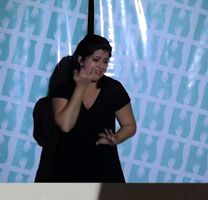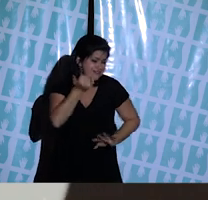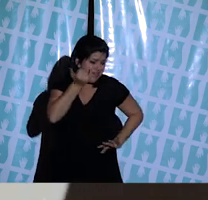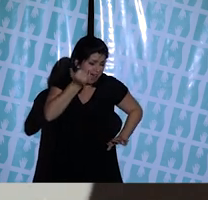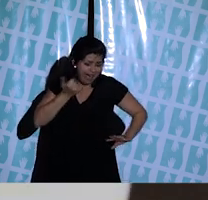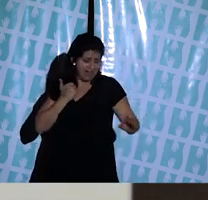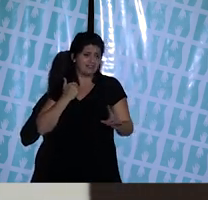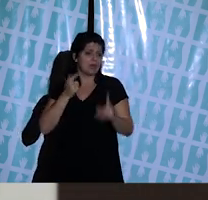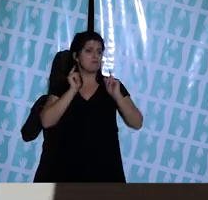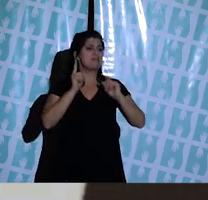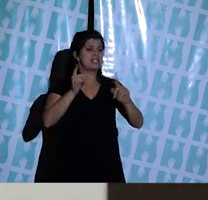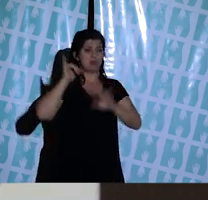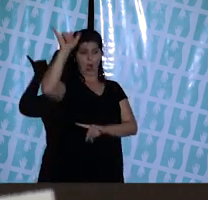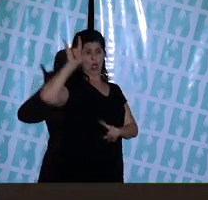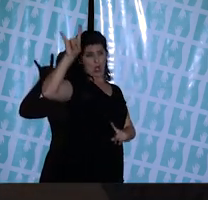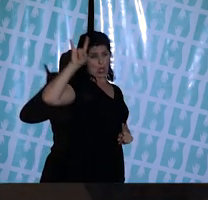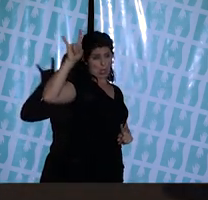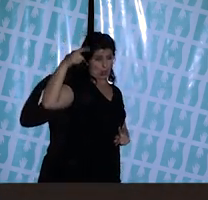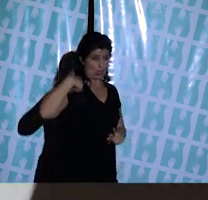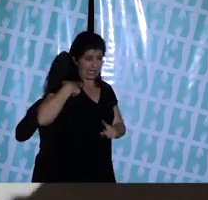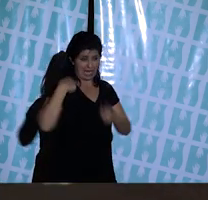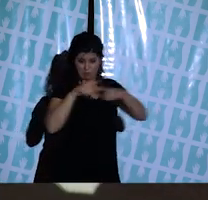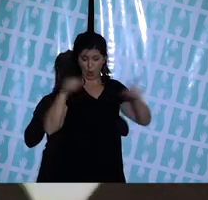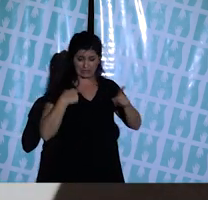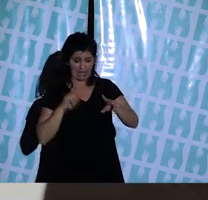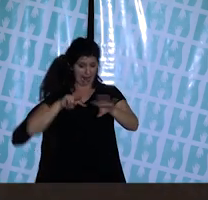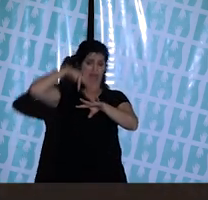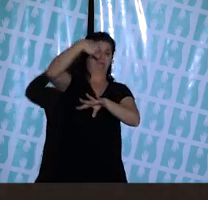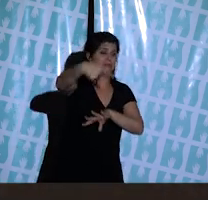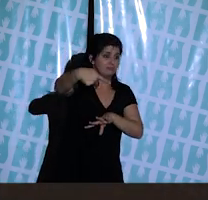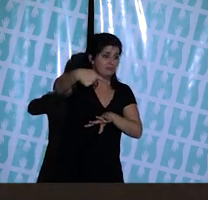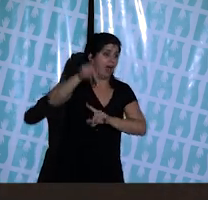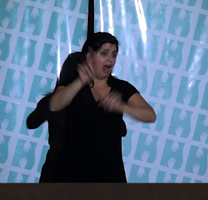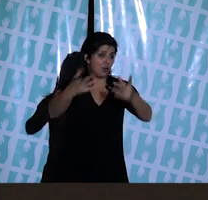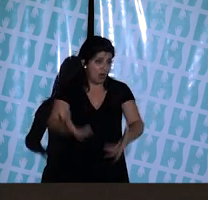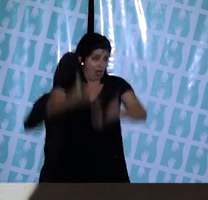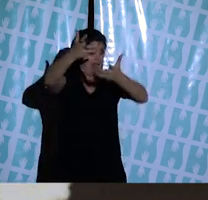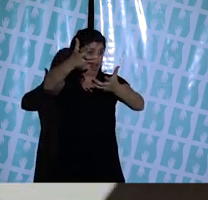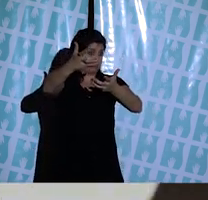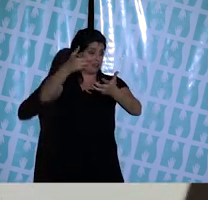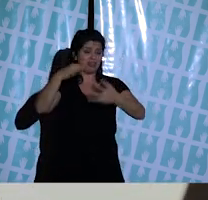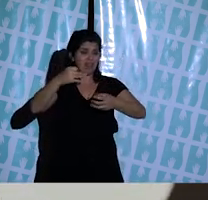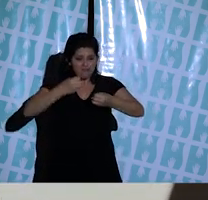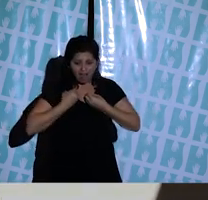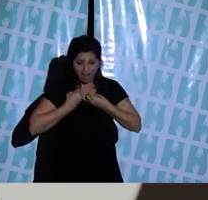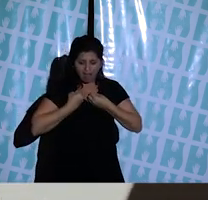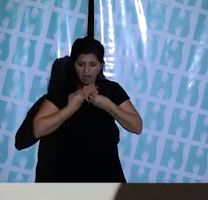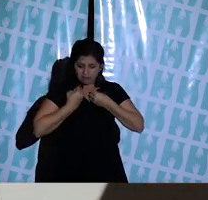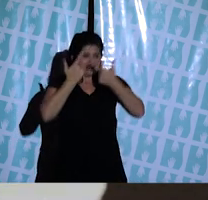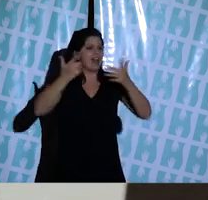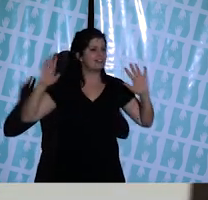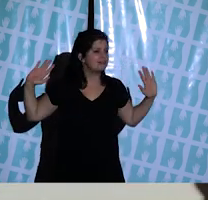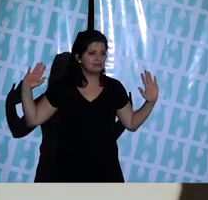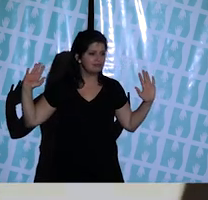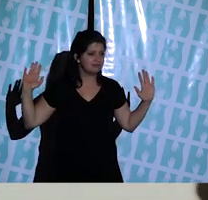tirarte al público. Alguno te agarrará y otro no, y puede terminar en el suelo. Hasta. Pero es así, tenés que entregarte a la experiencia y